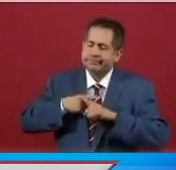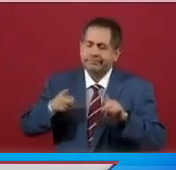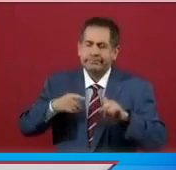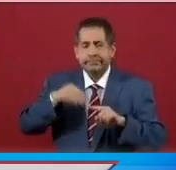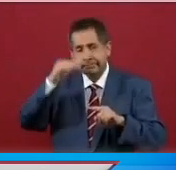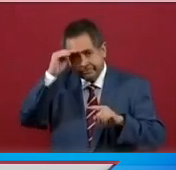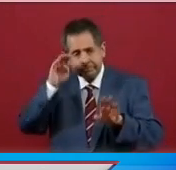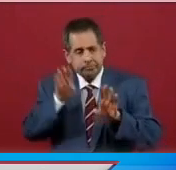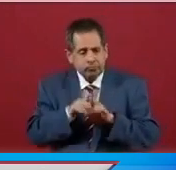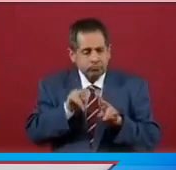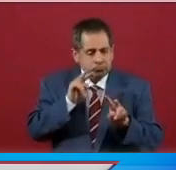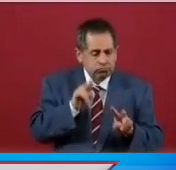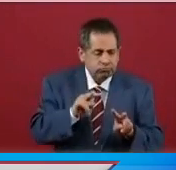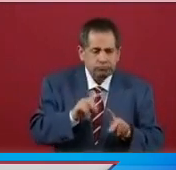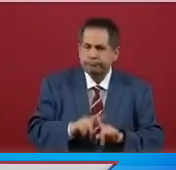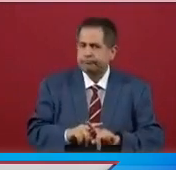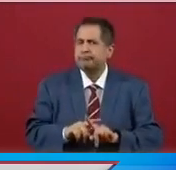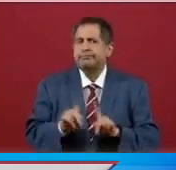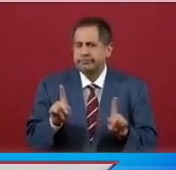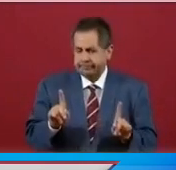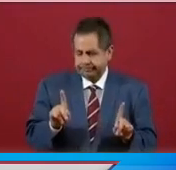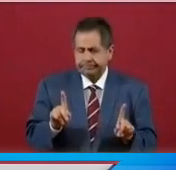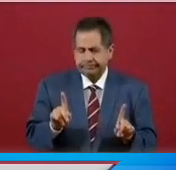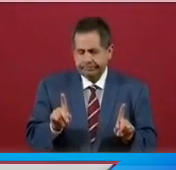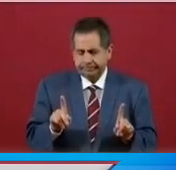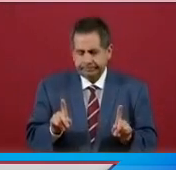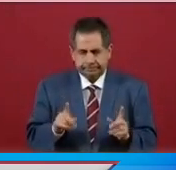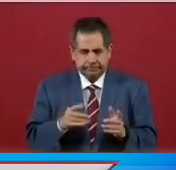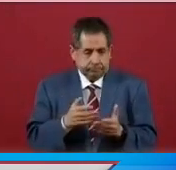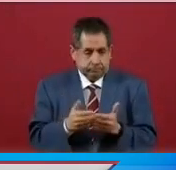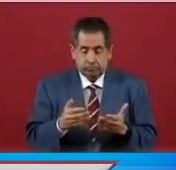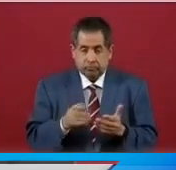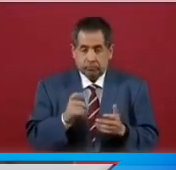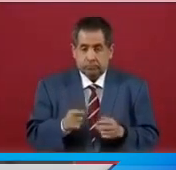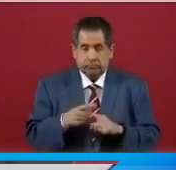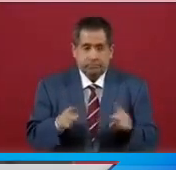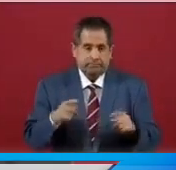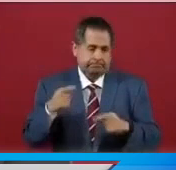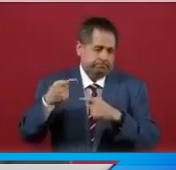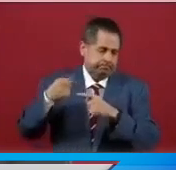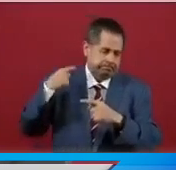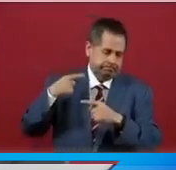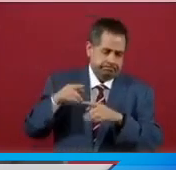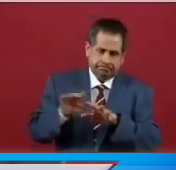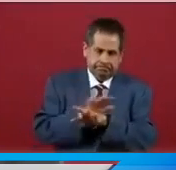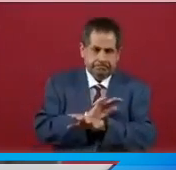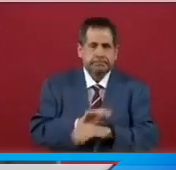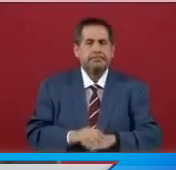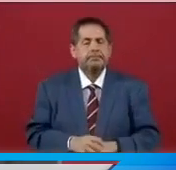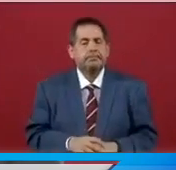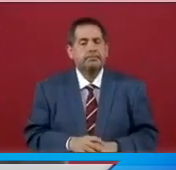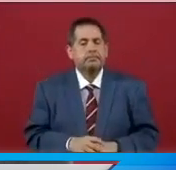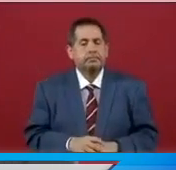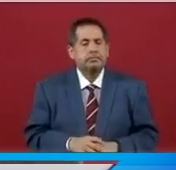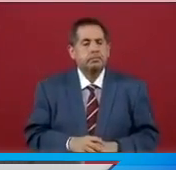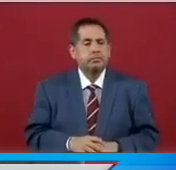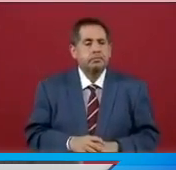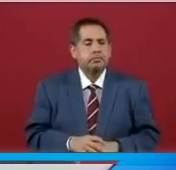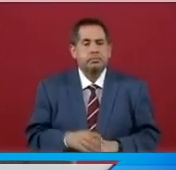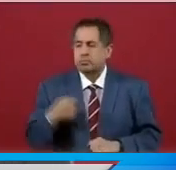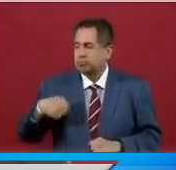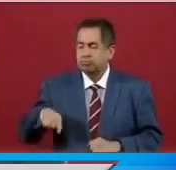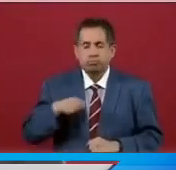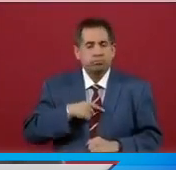país. Esto se logrará generando oportunidades de crecimiento económico, como lo es el programa Sembrando Vida, que generará solo en